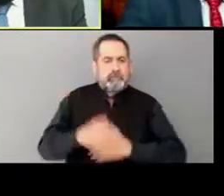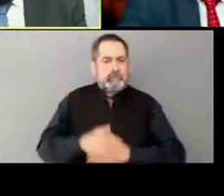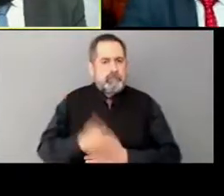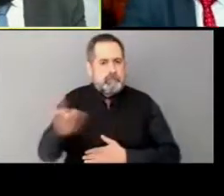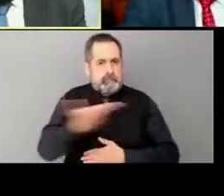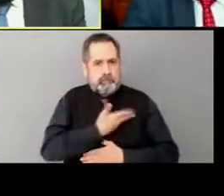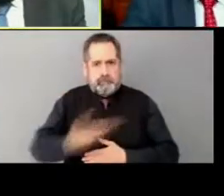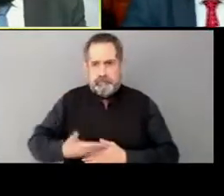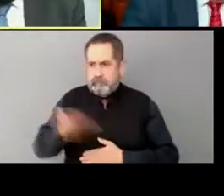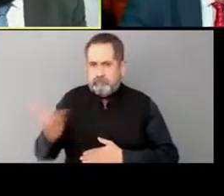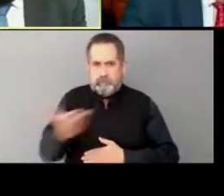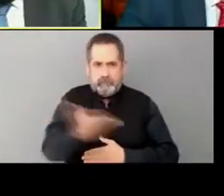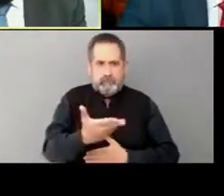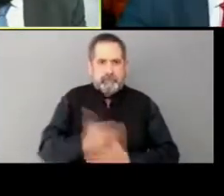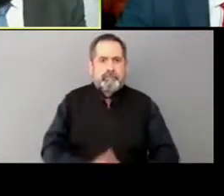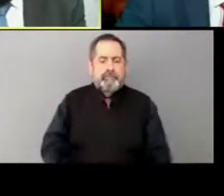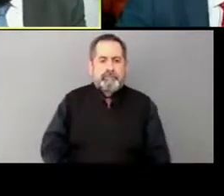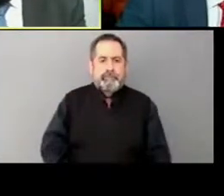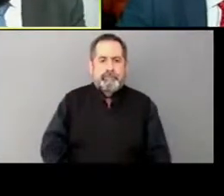presidente.